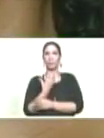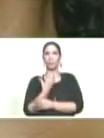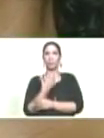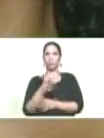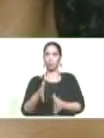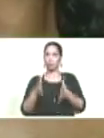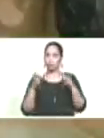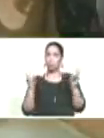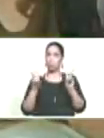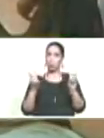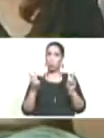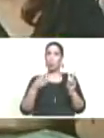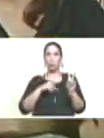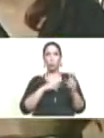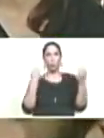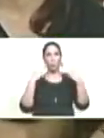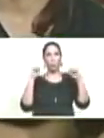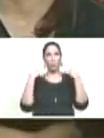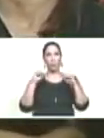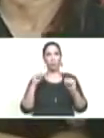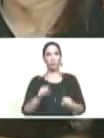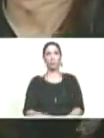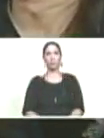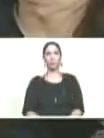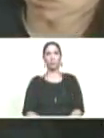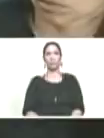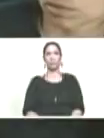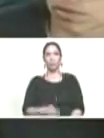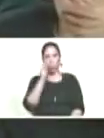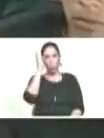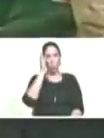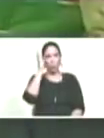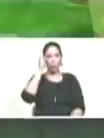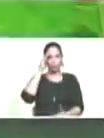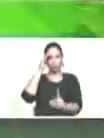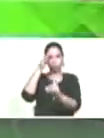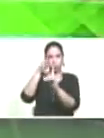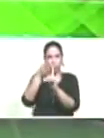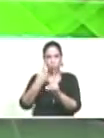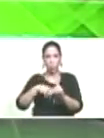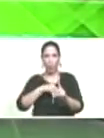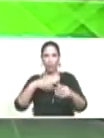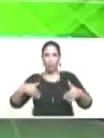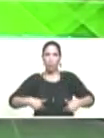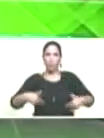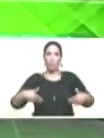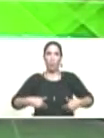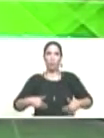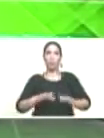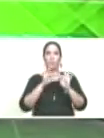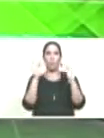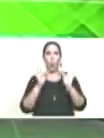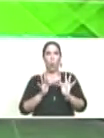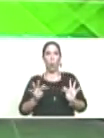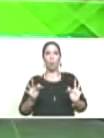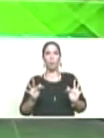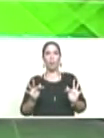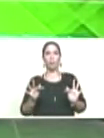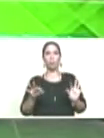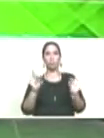y ya estamos preparados para concentrar nuestros esfuerzos de manera